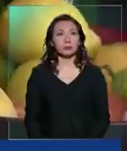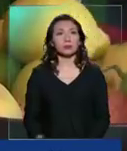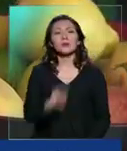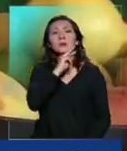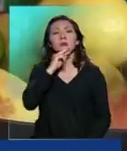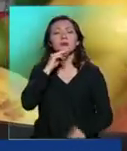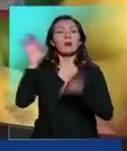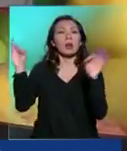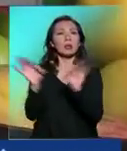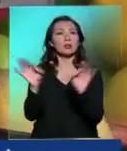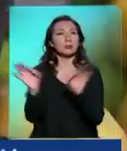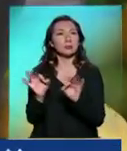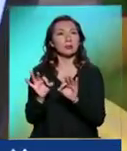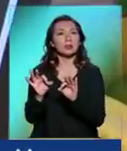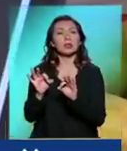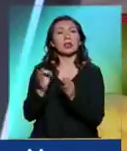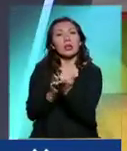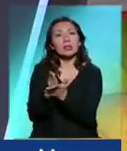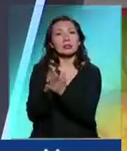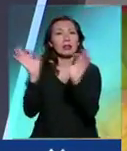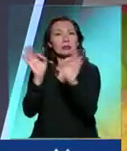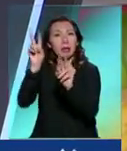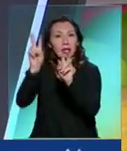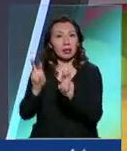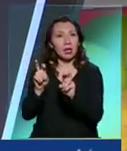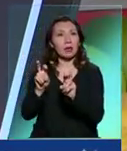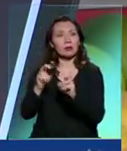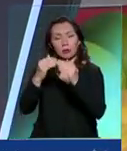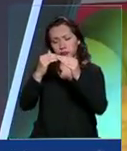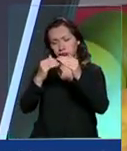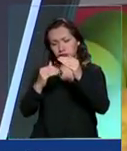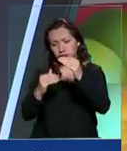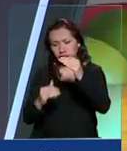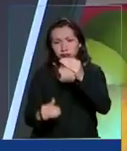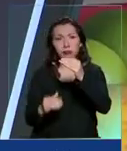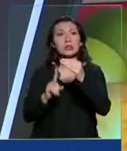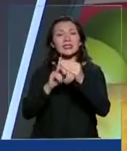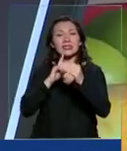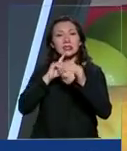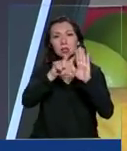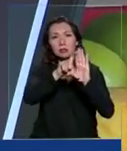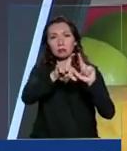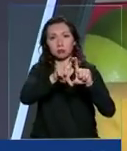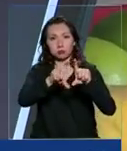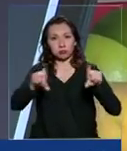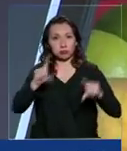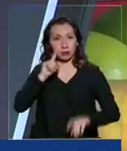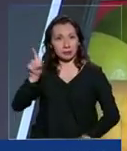pequeña reseña de una introducción al tema de los números enteros, donde hay un texto acá